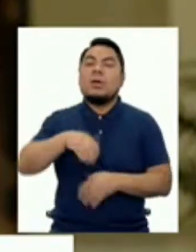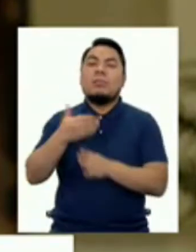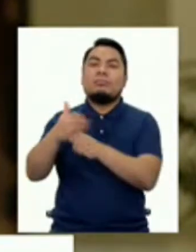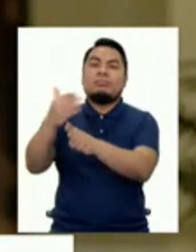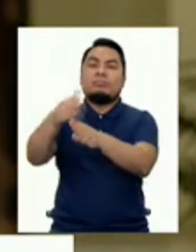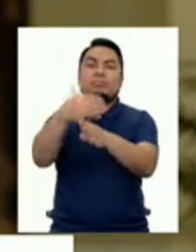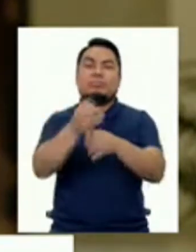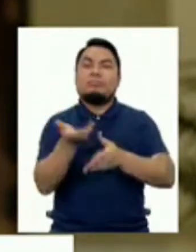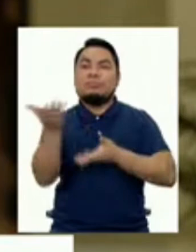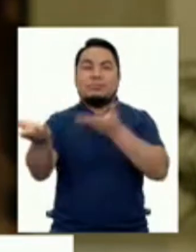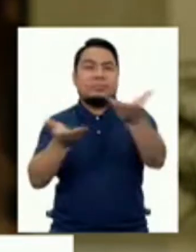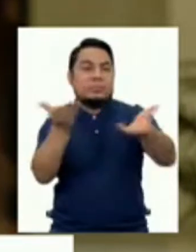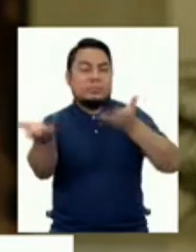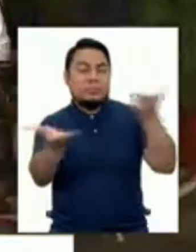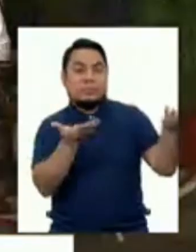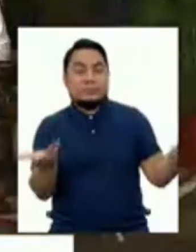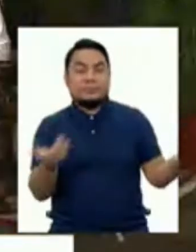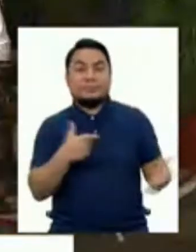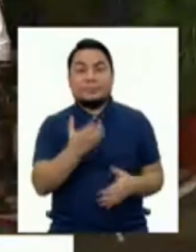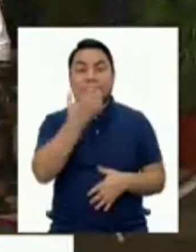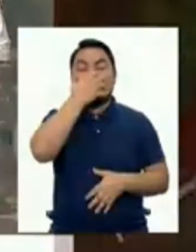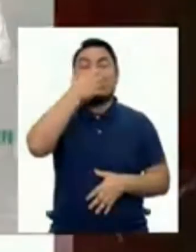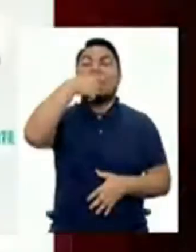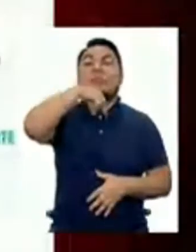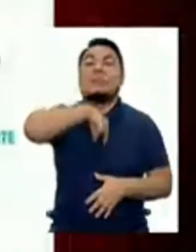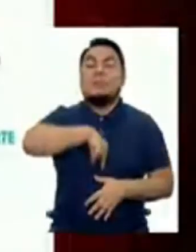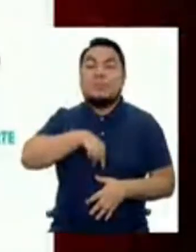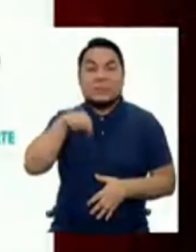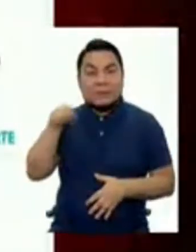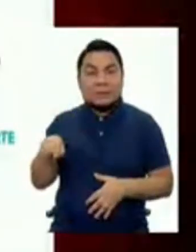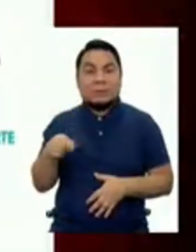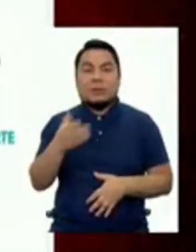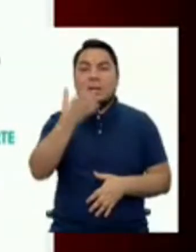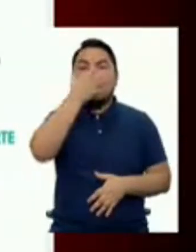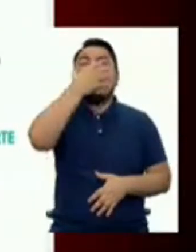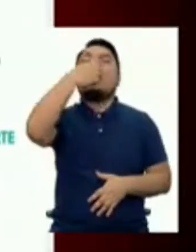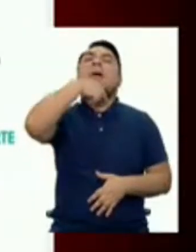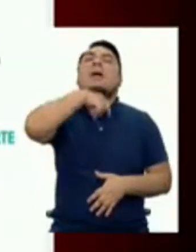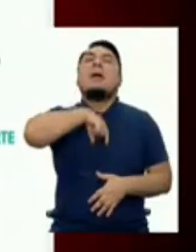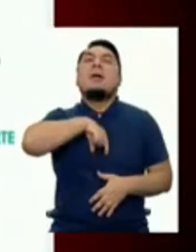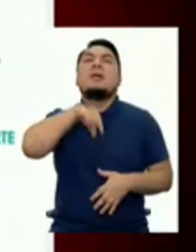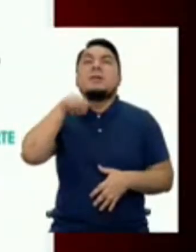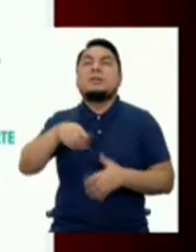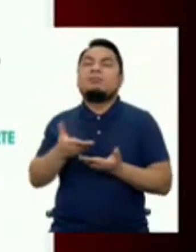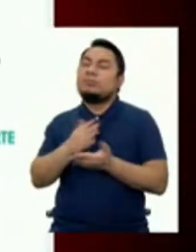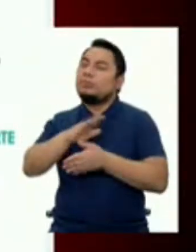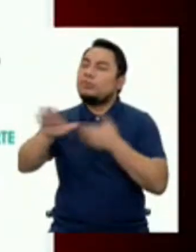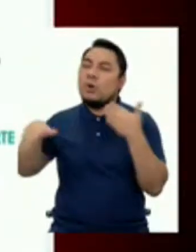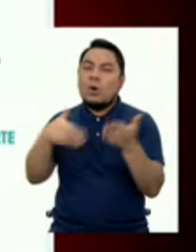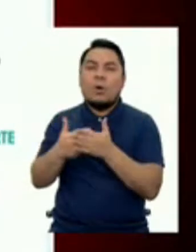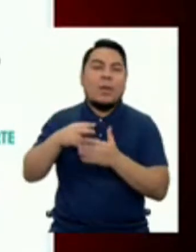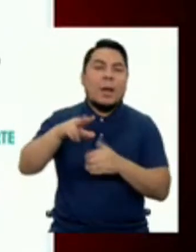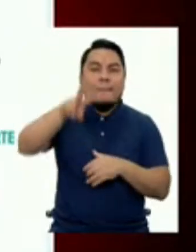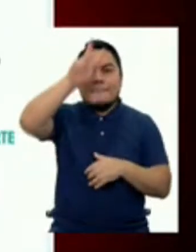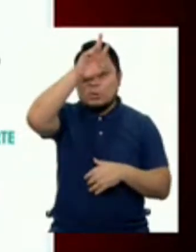que los ventiladores mecánicos sean distribuidas en todo el país. No puede